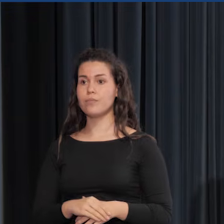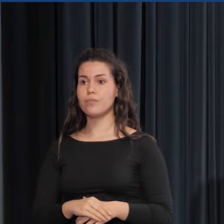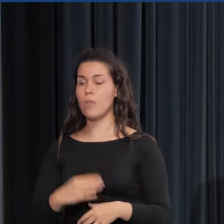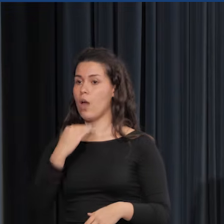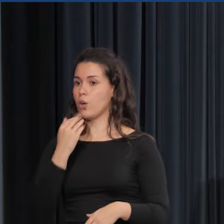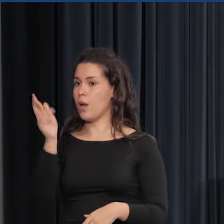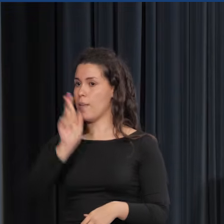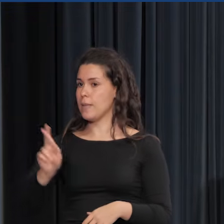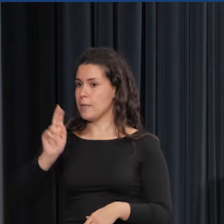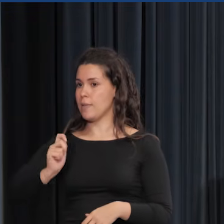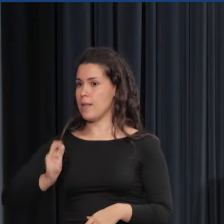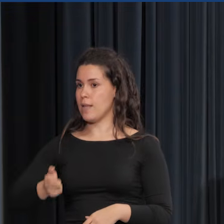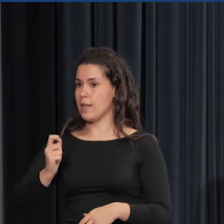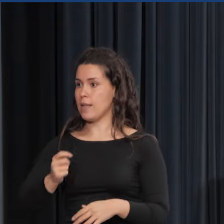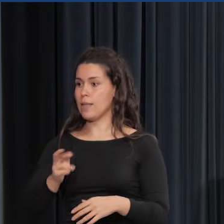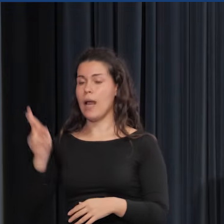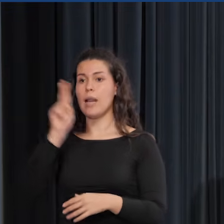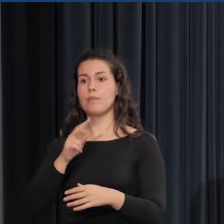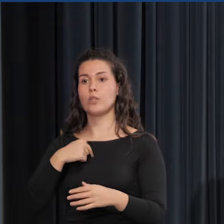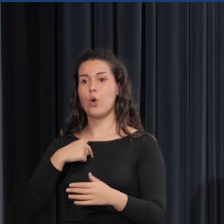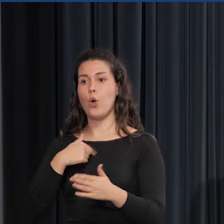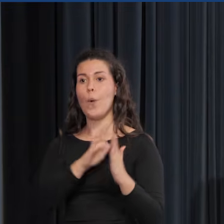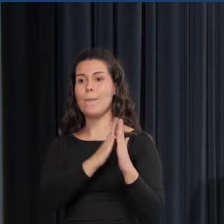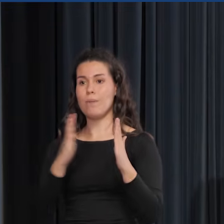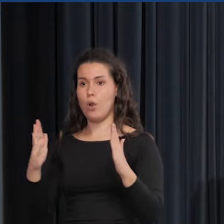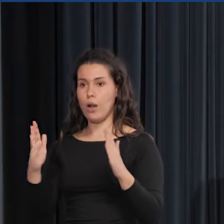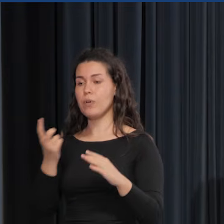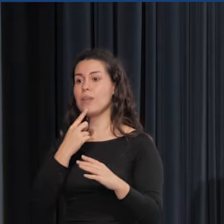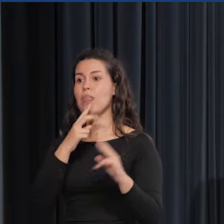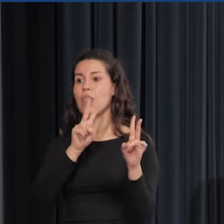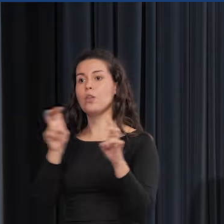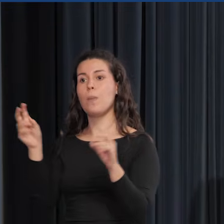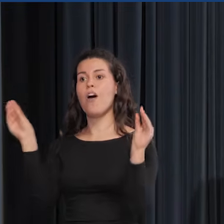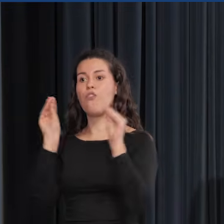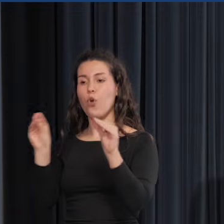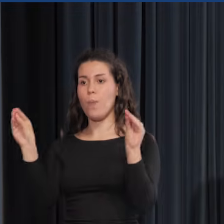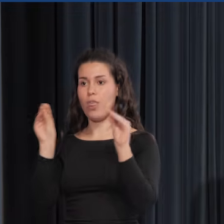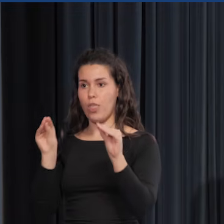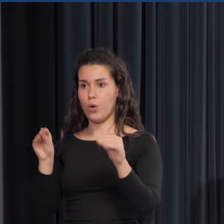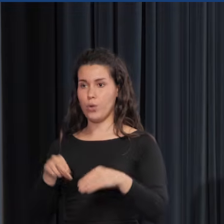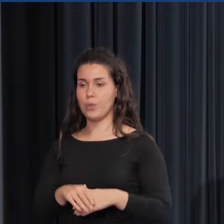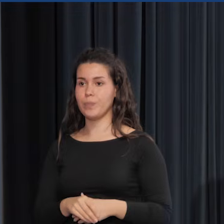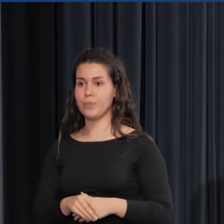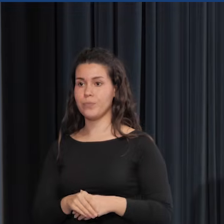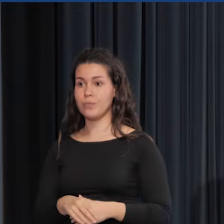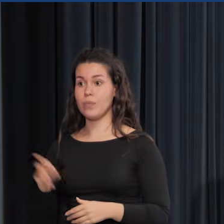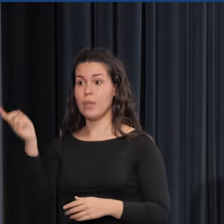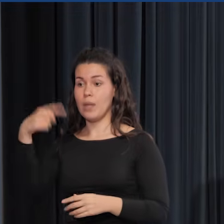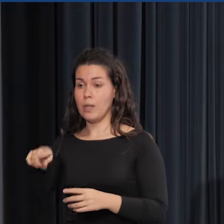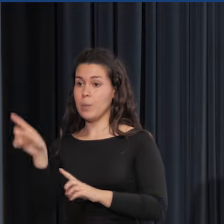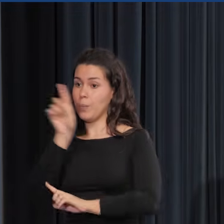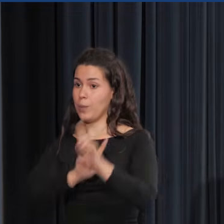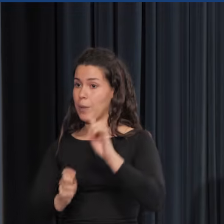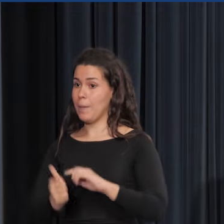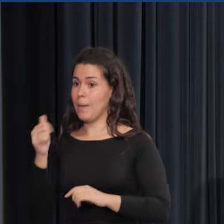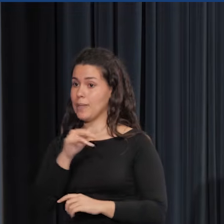frecuencia en la revisión bibliográfica, por ejemplo, es el tema de la formación. Ellas tienen más dificultades para acceder a